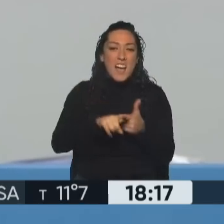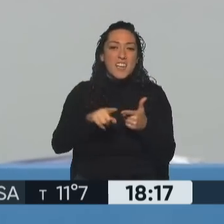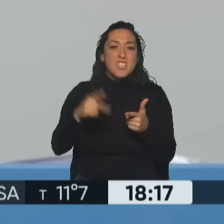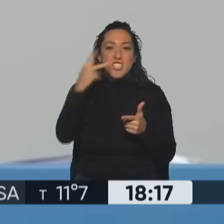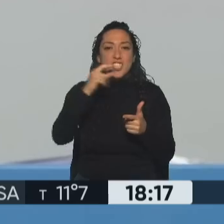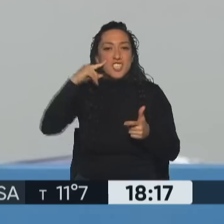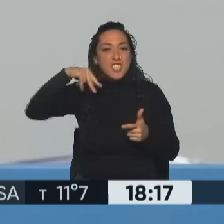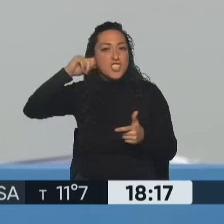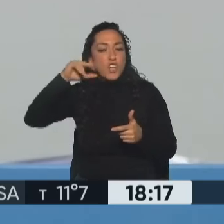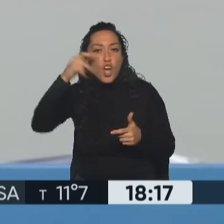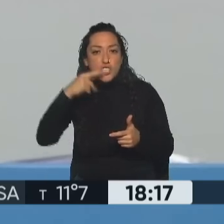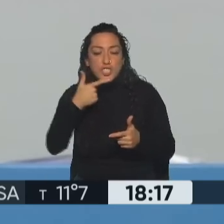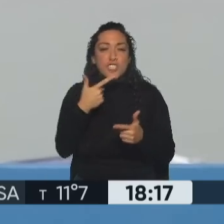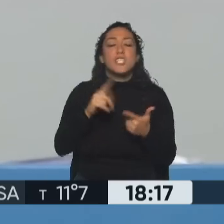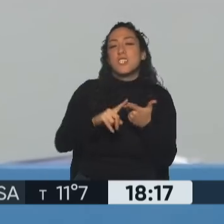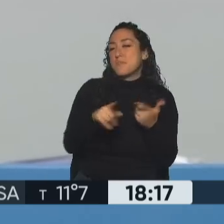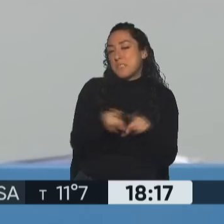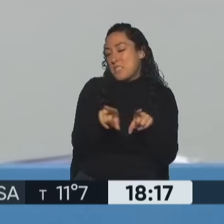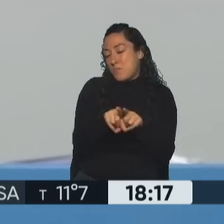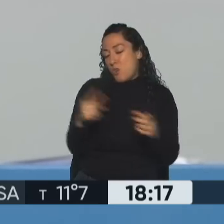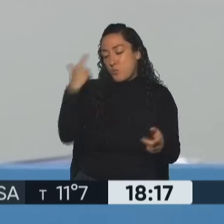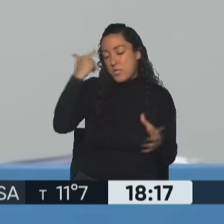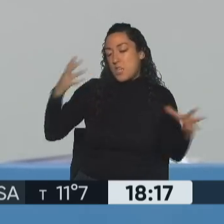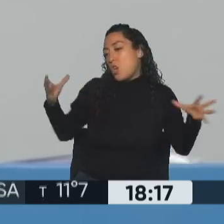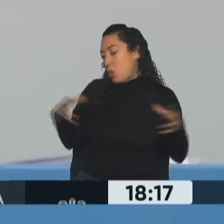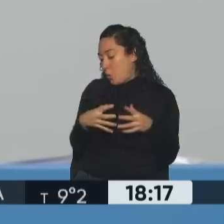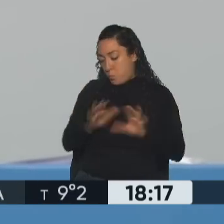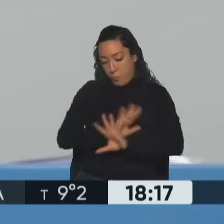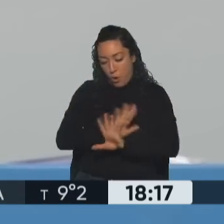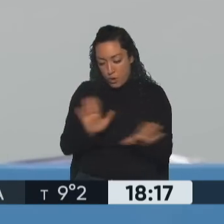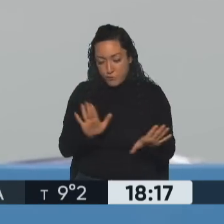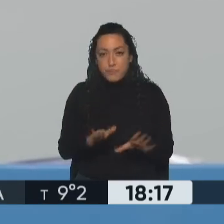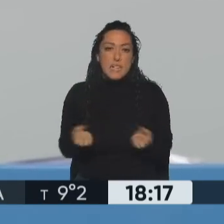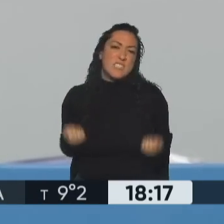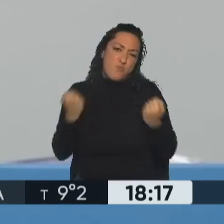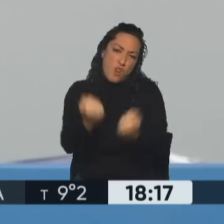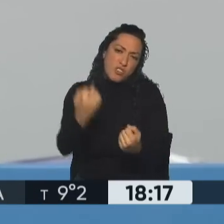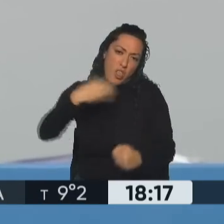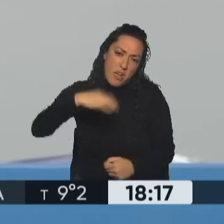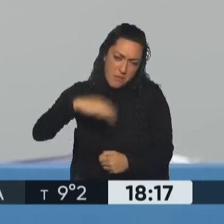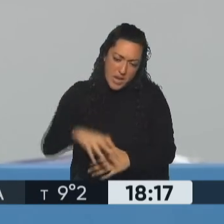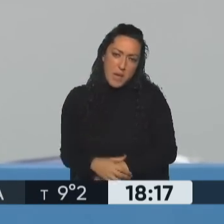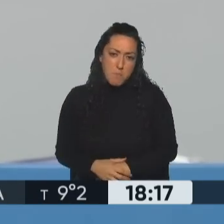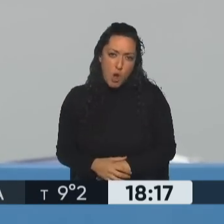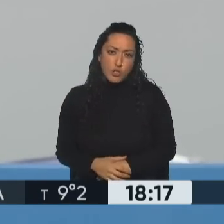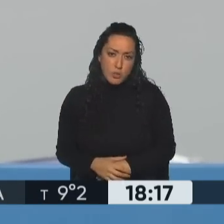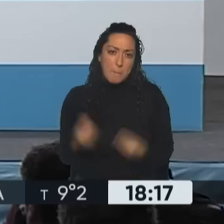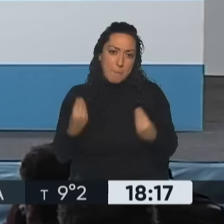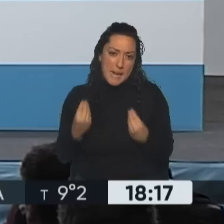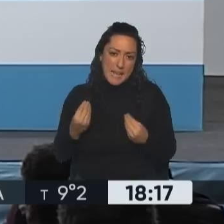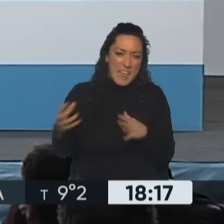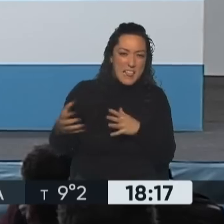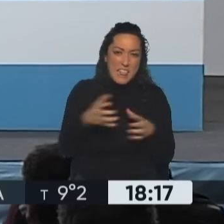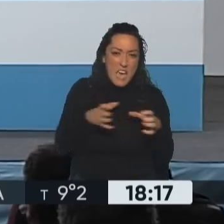la verdad. Entonces digo, tenemos que hacer un esfuerzo para debatir,